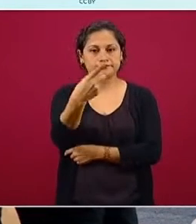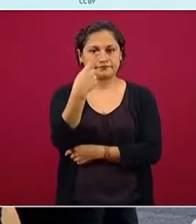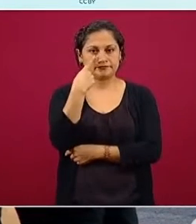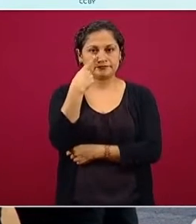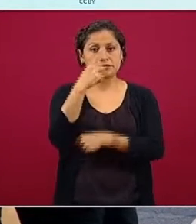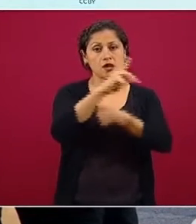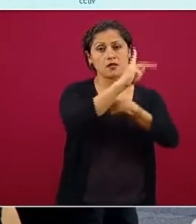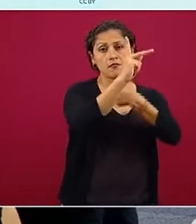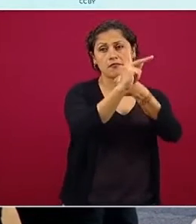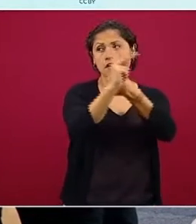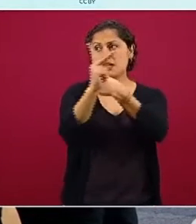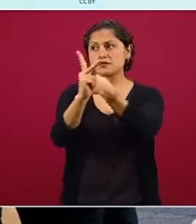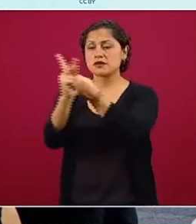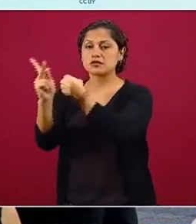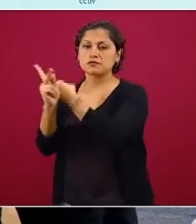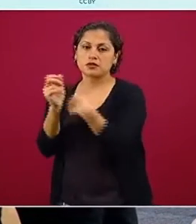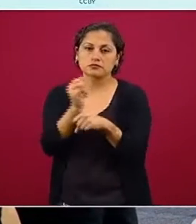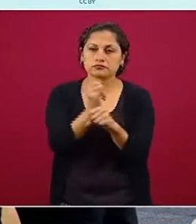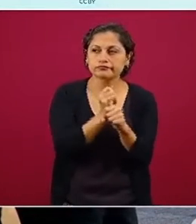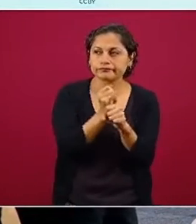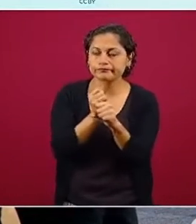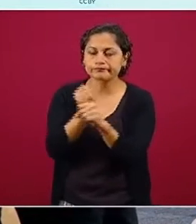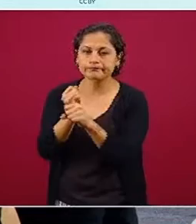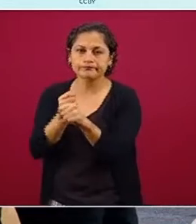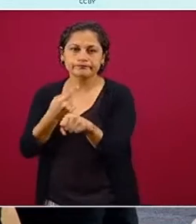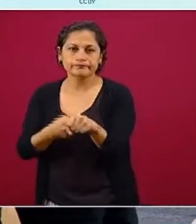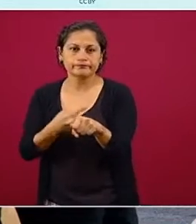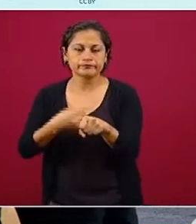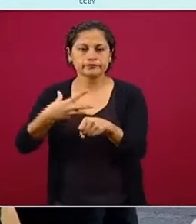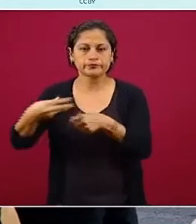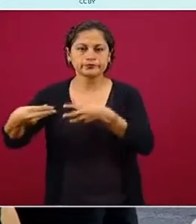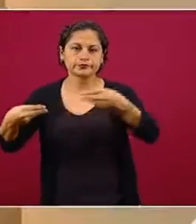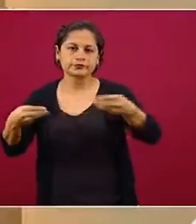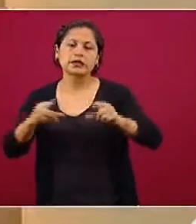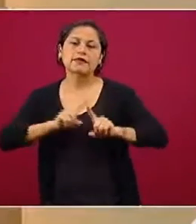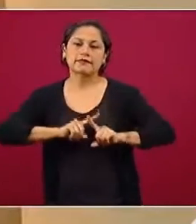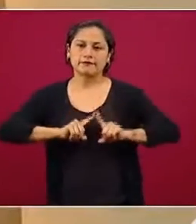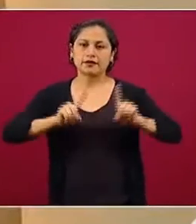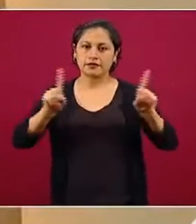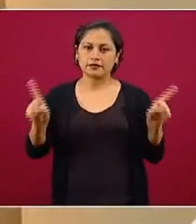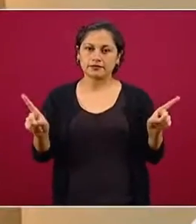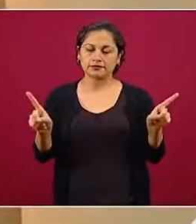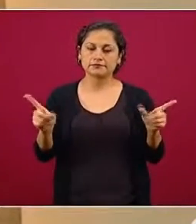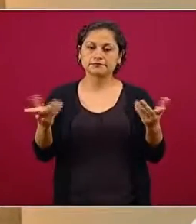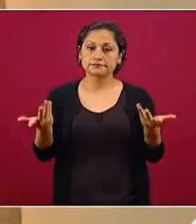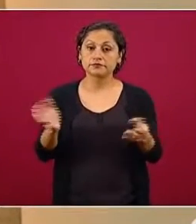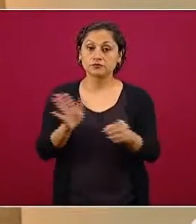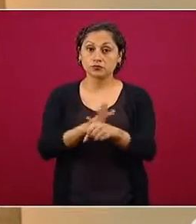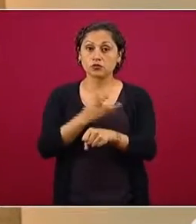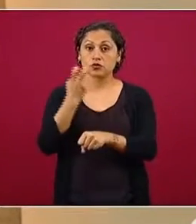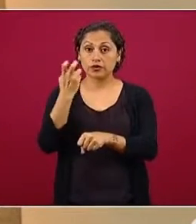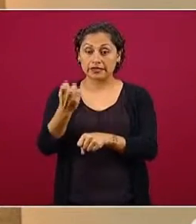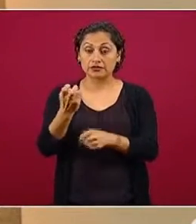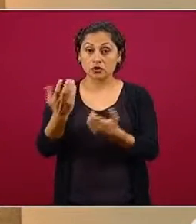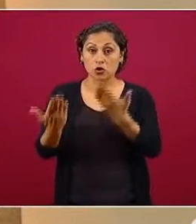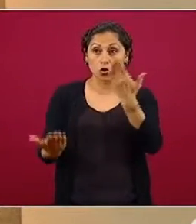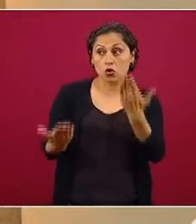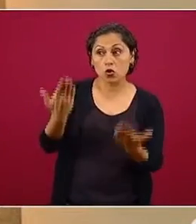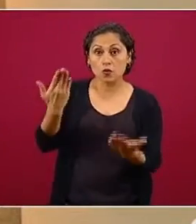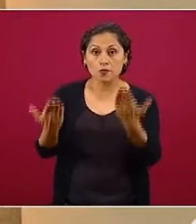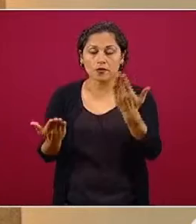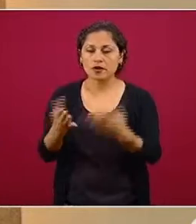diferente de vigilancia epidemiológica. Por lo tanto, el número absoluto de casos no se puede comparar